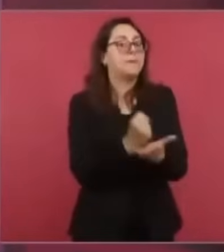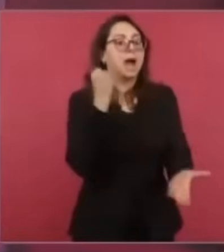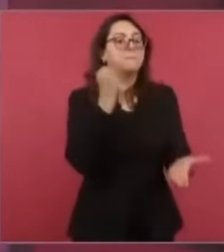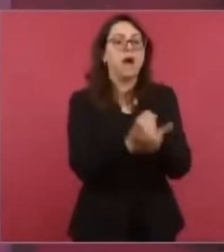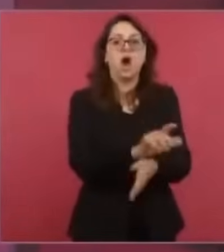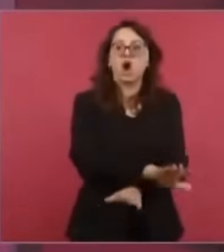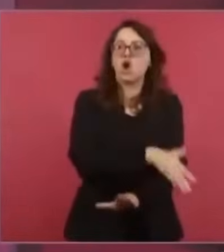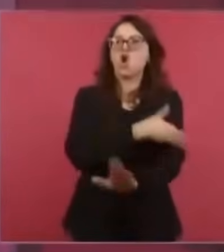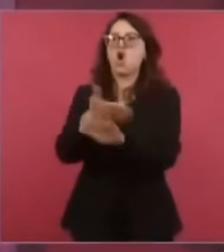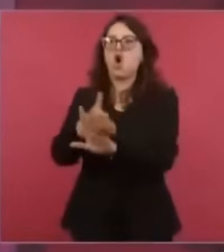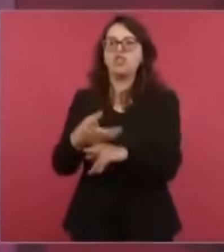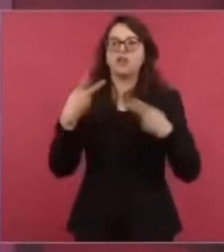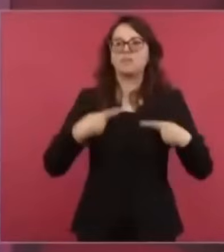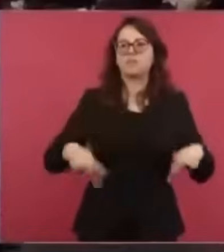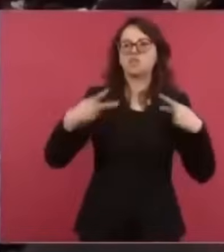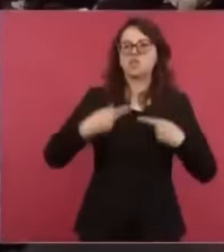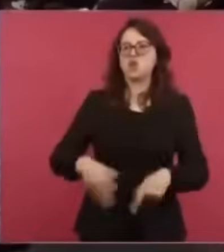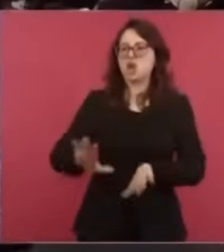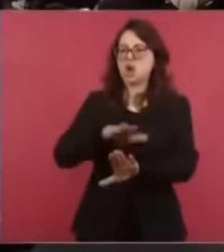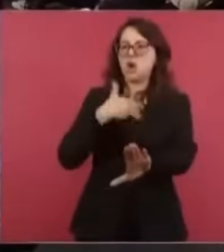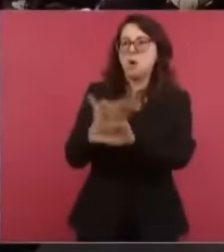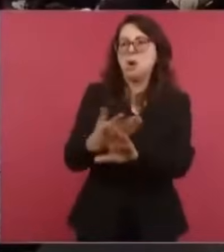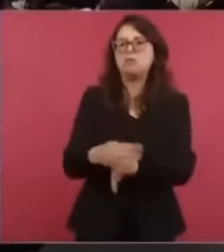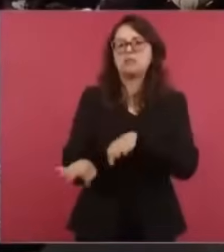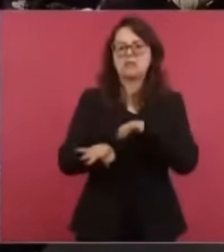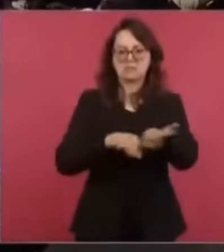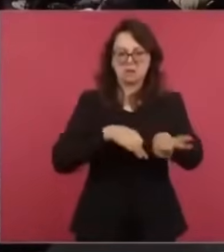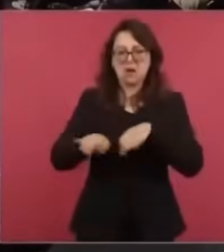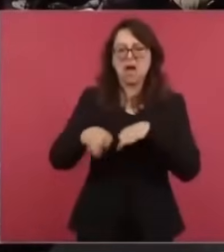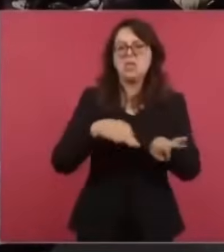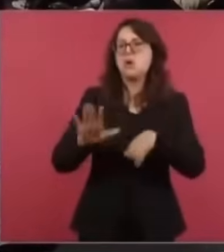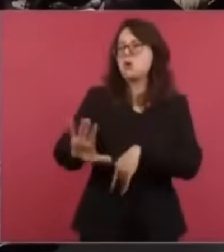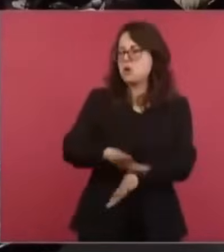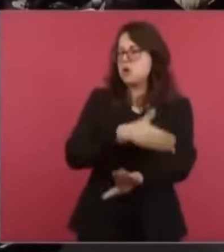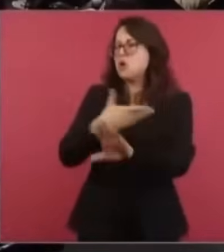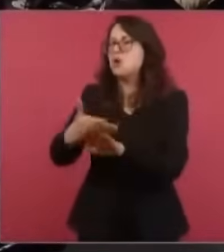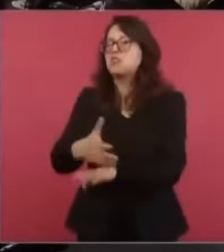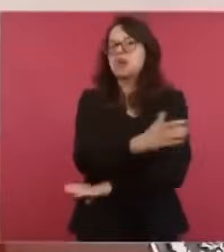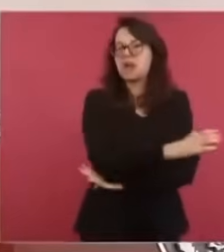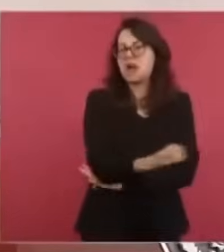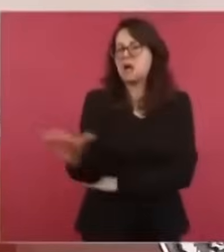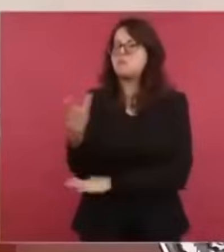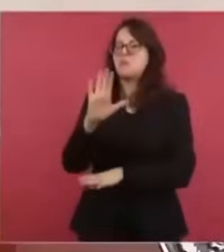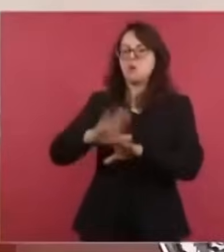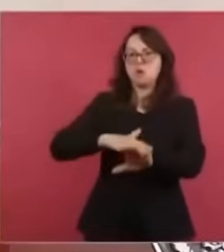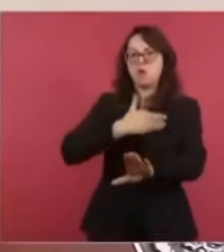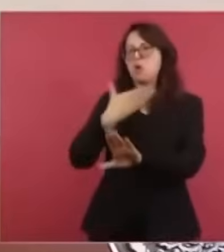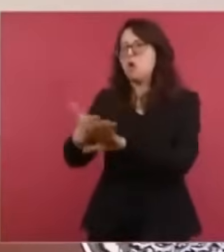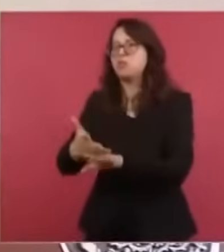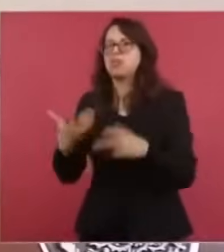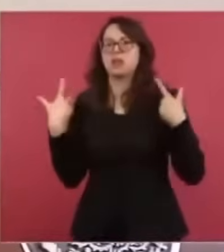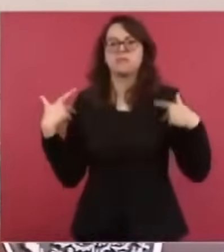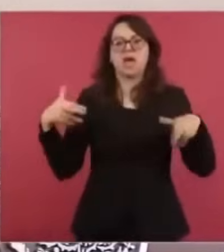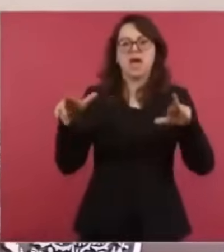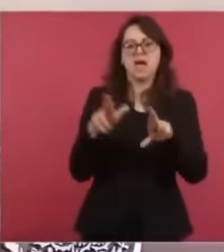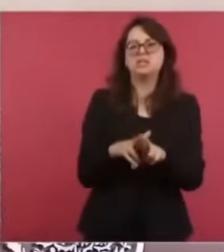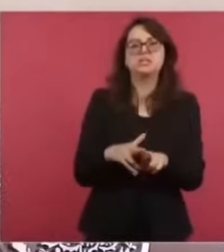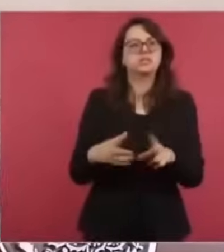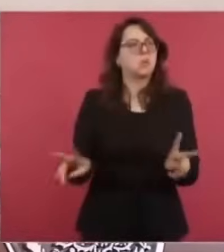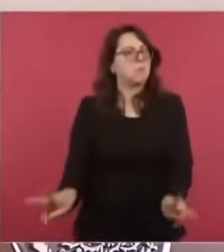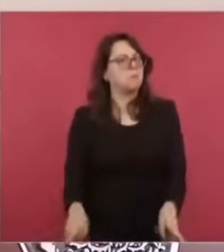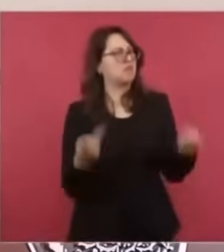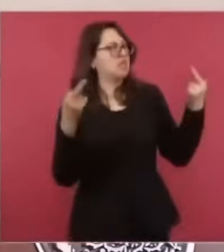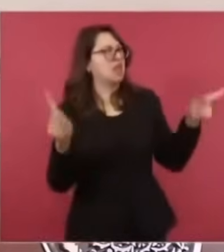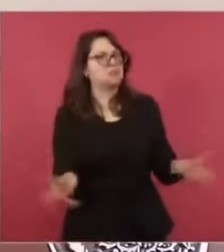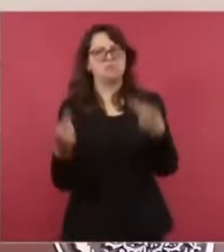ninguna iniciativa en contra de los trabajadores, en contra de los campesinos. No van a vender bienes